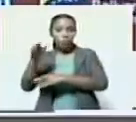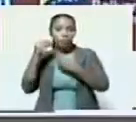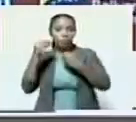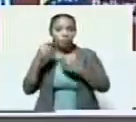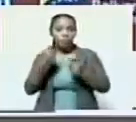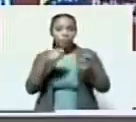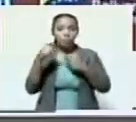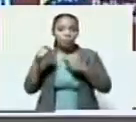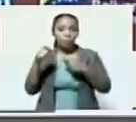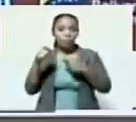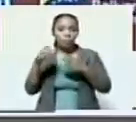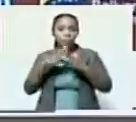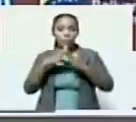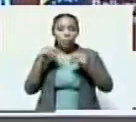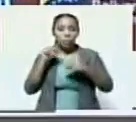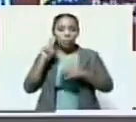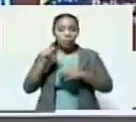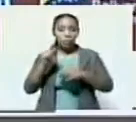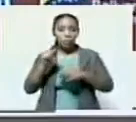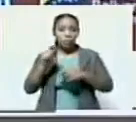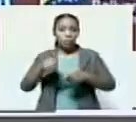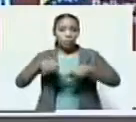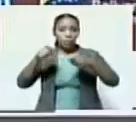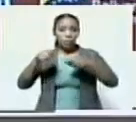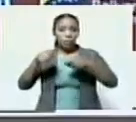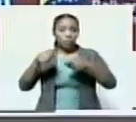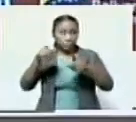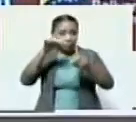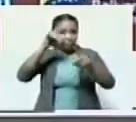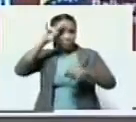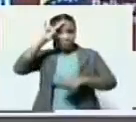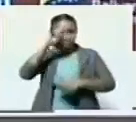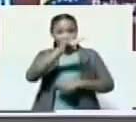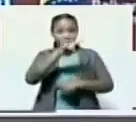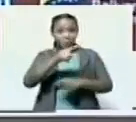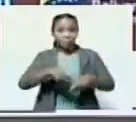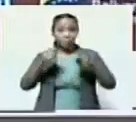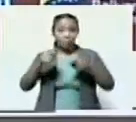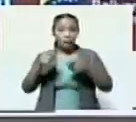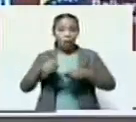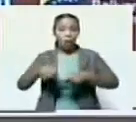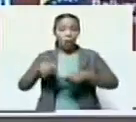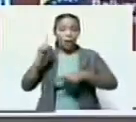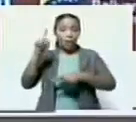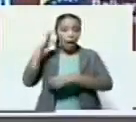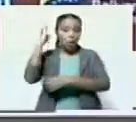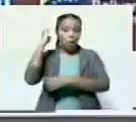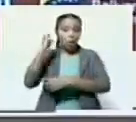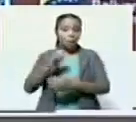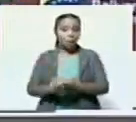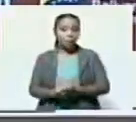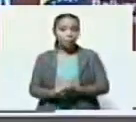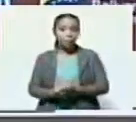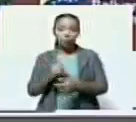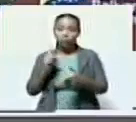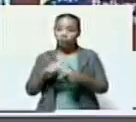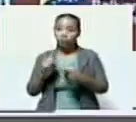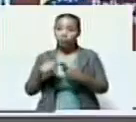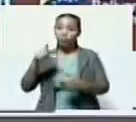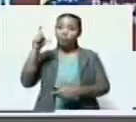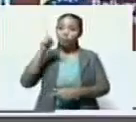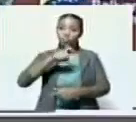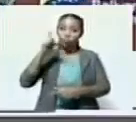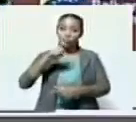despachar todo su mercancía, su diabólica mercancía, a los mercados de Europa. Entonces